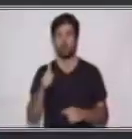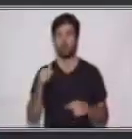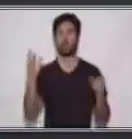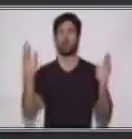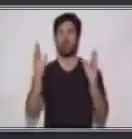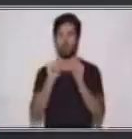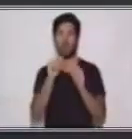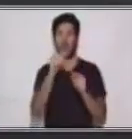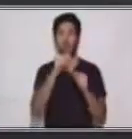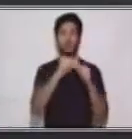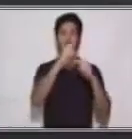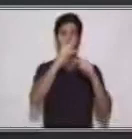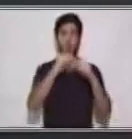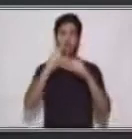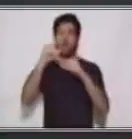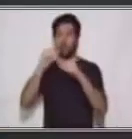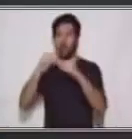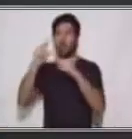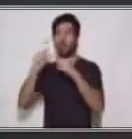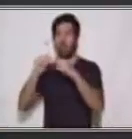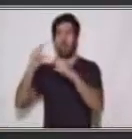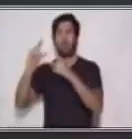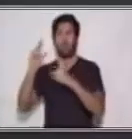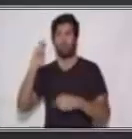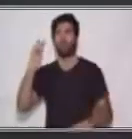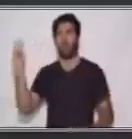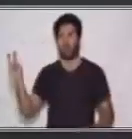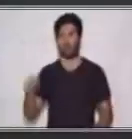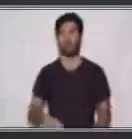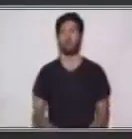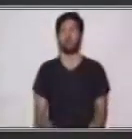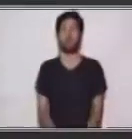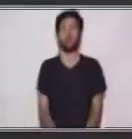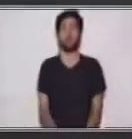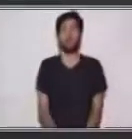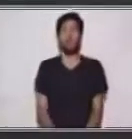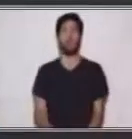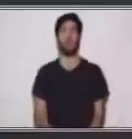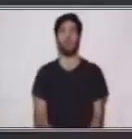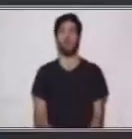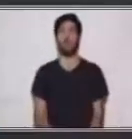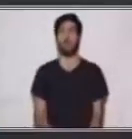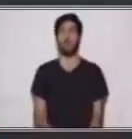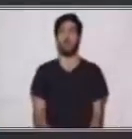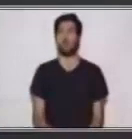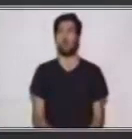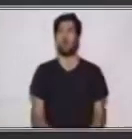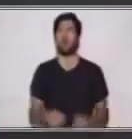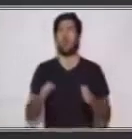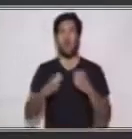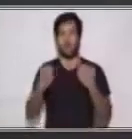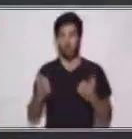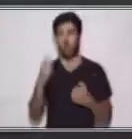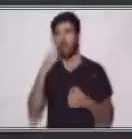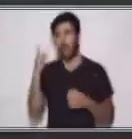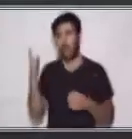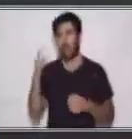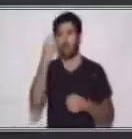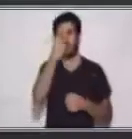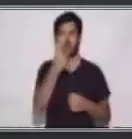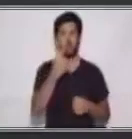las siglas y en otra sesión vamos a explicar qué son las siglas. Pues a grandes rasgos las siglas son